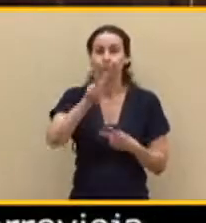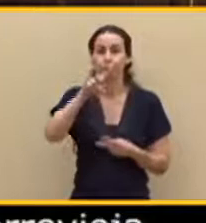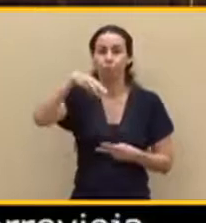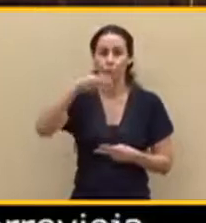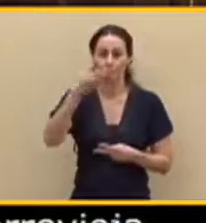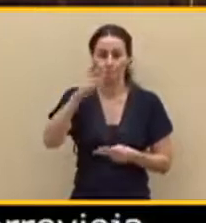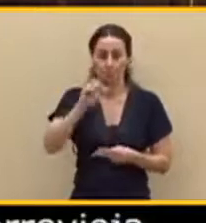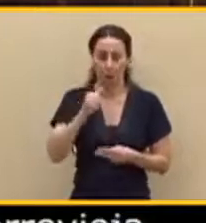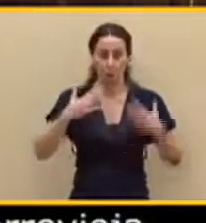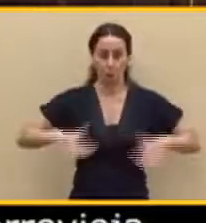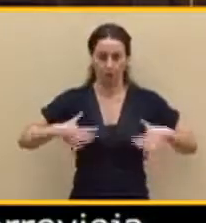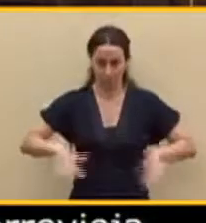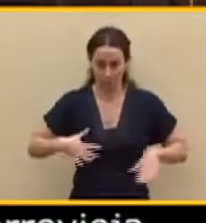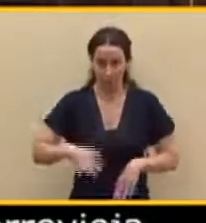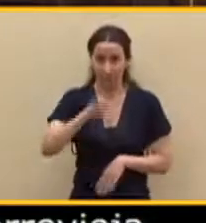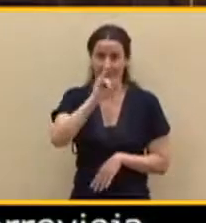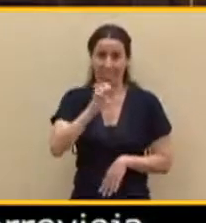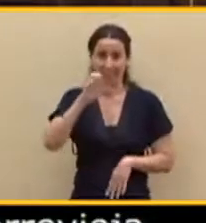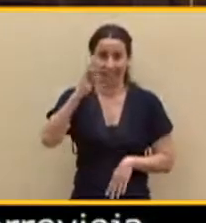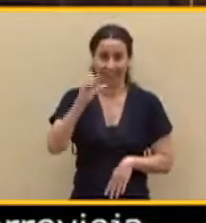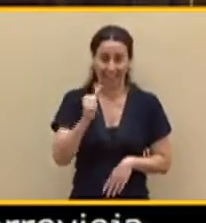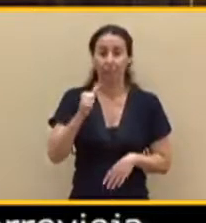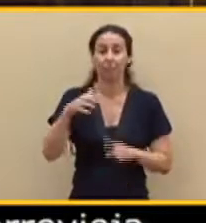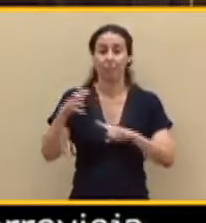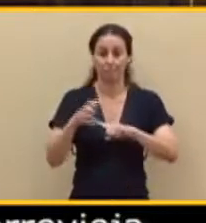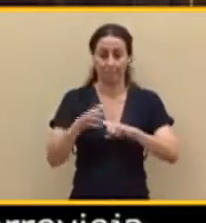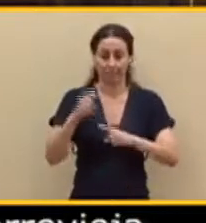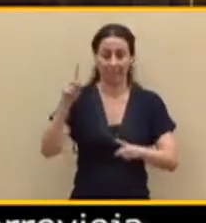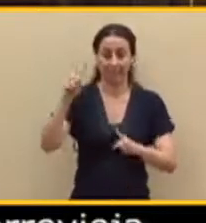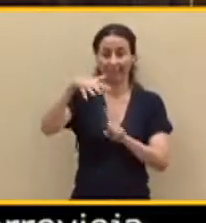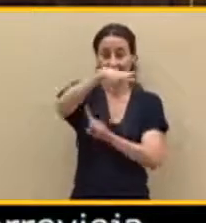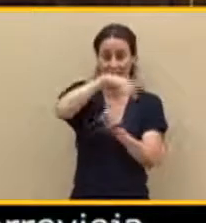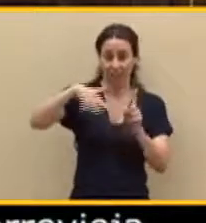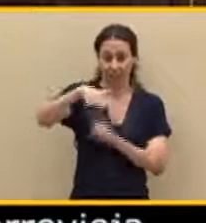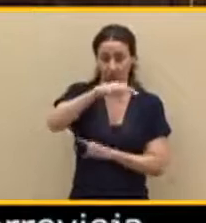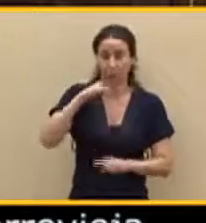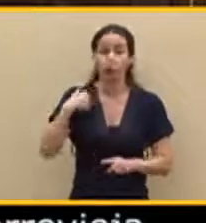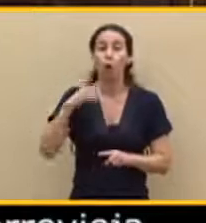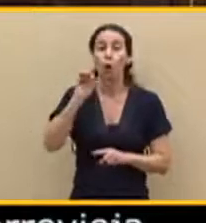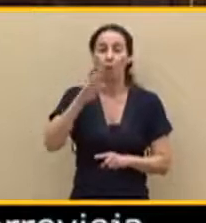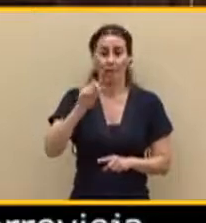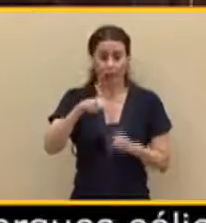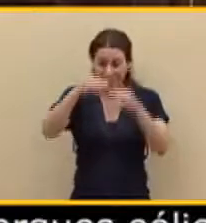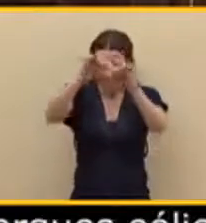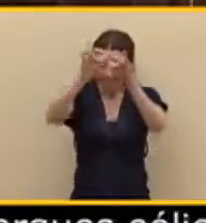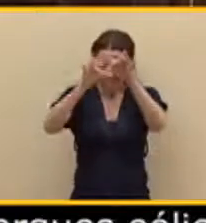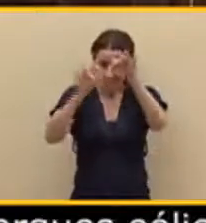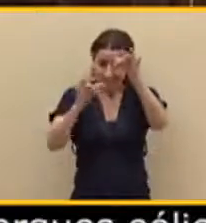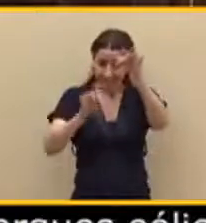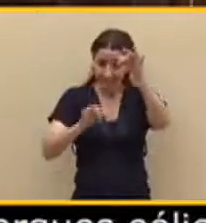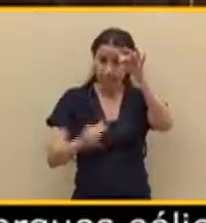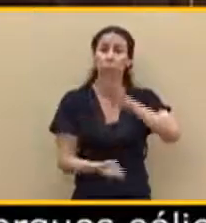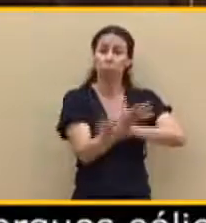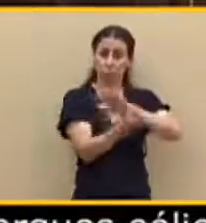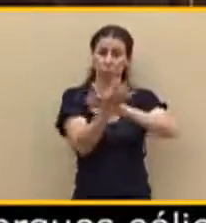Uniformes, Zeta, Caso Parques Eólico, Cooperación. Y estos son, señorías, los que han salido. ¿Que qué no habrá